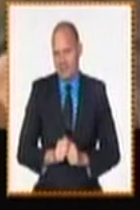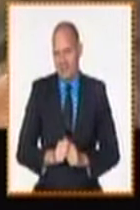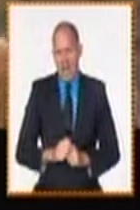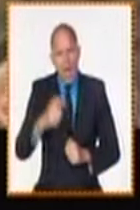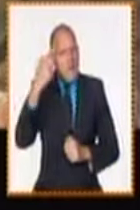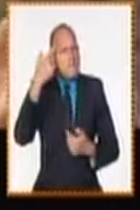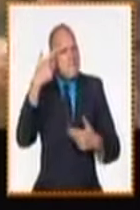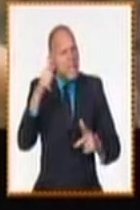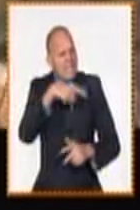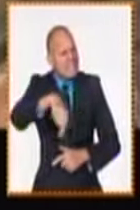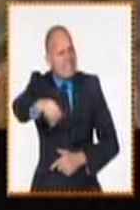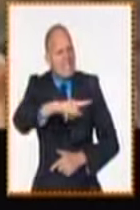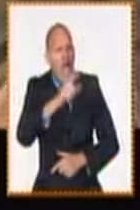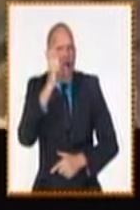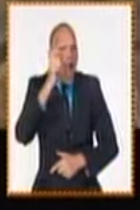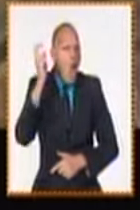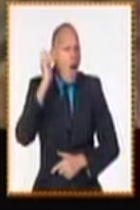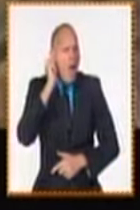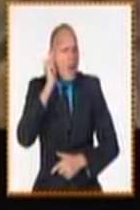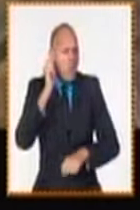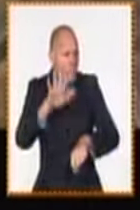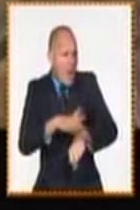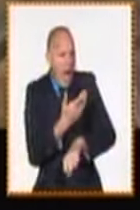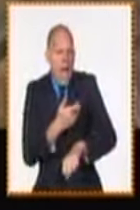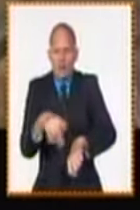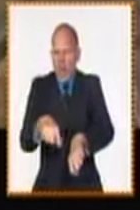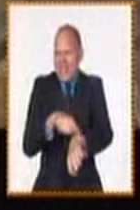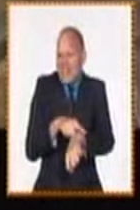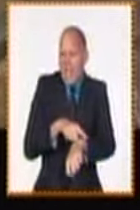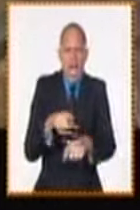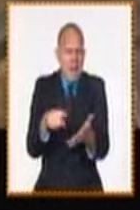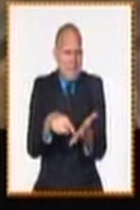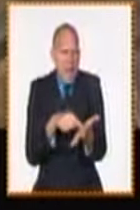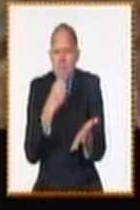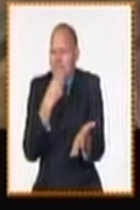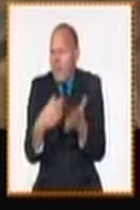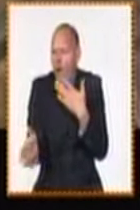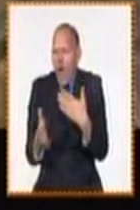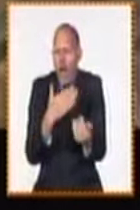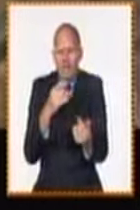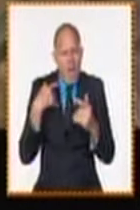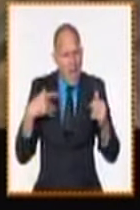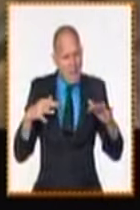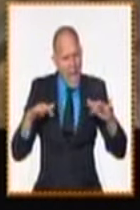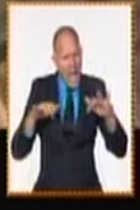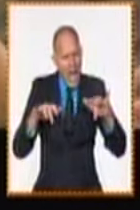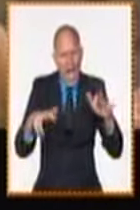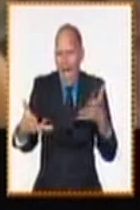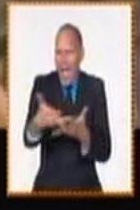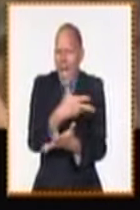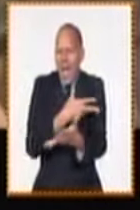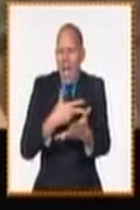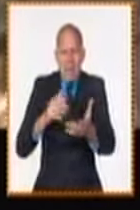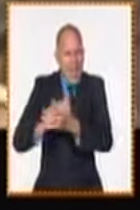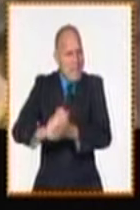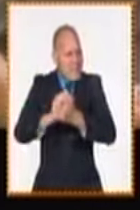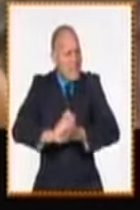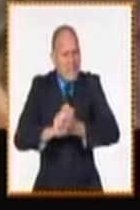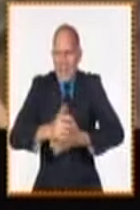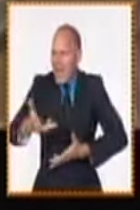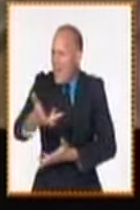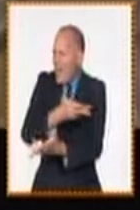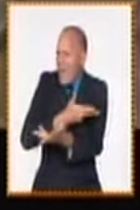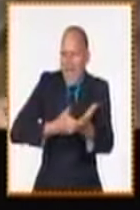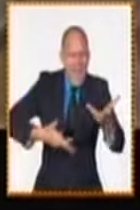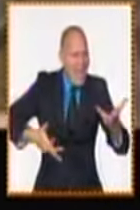mujeres que se mezclaban, negros, mulatos, blancos, en la plaza. Cómo sintieron al ver destronado aquel